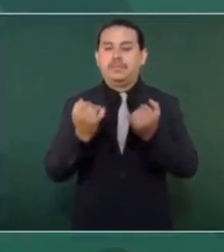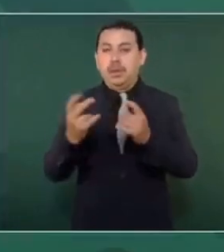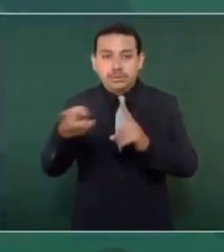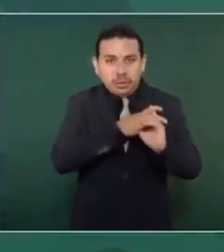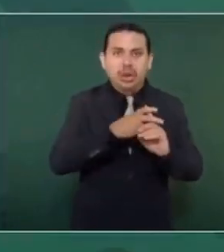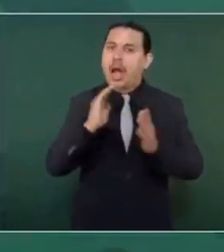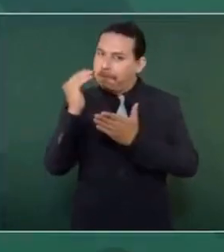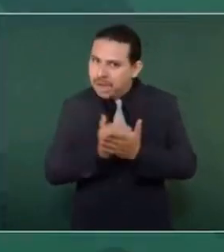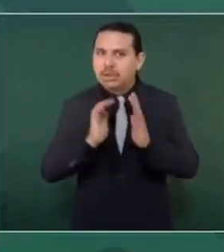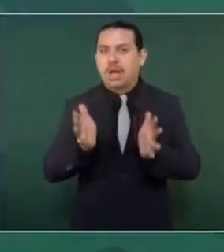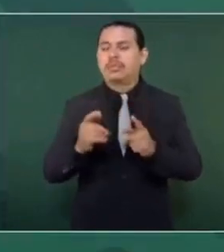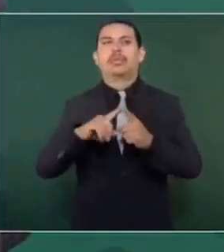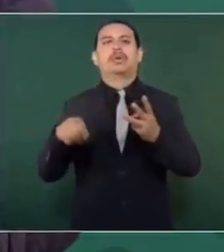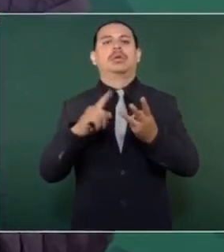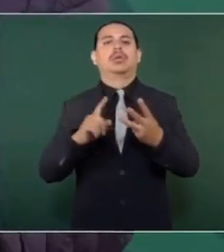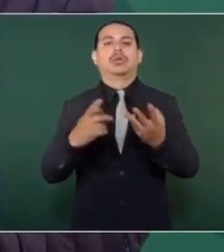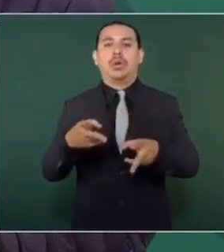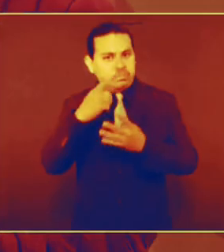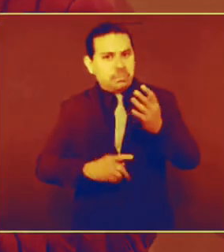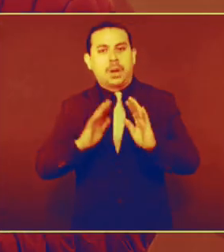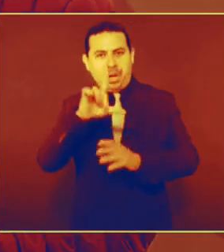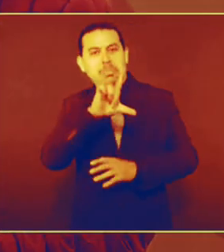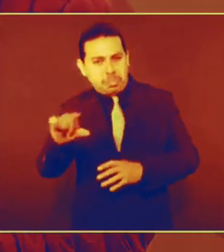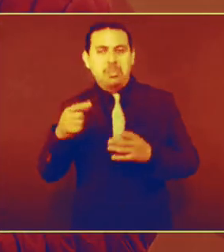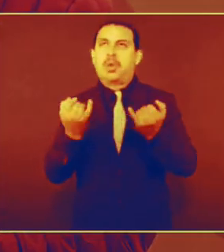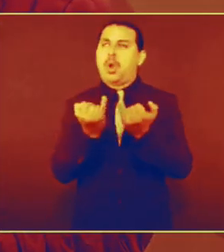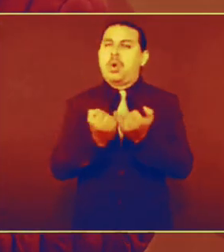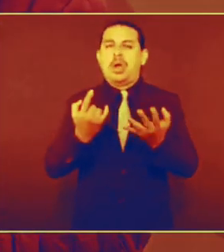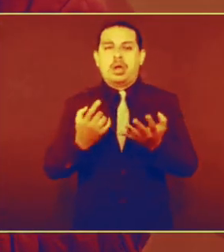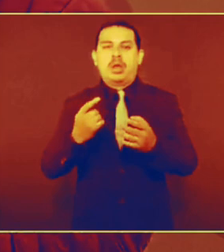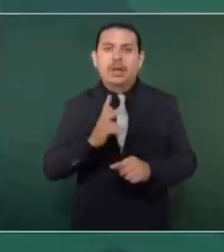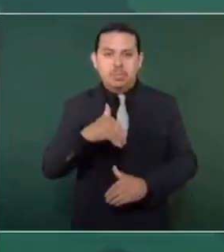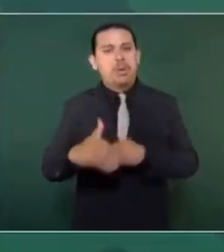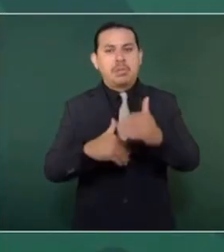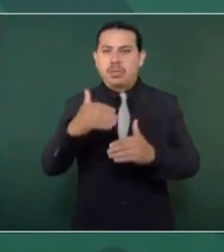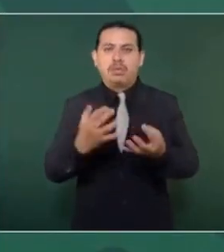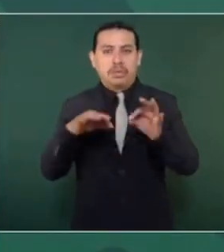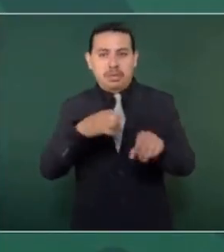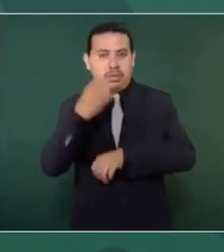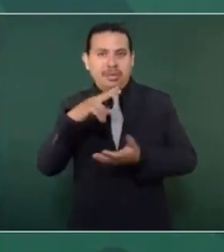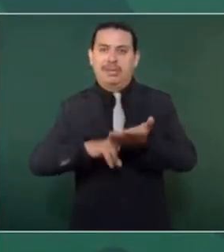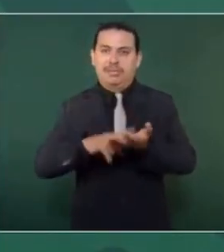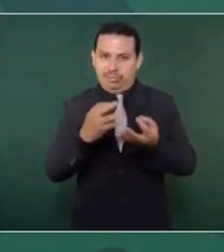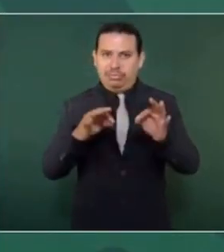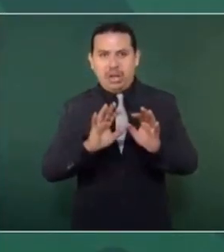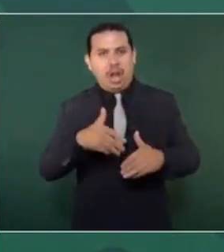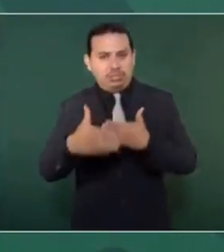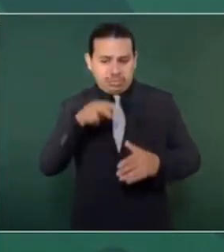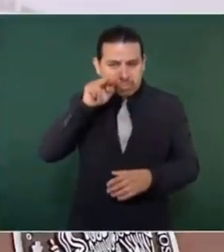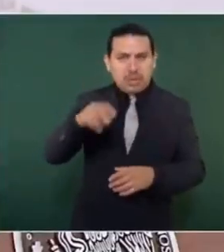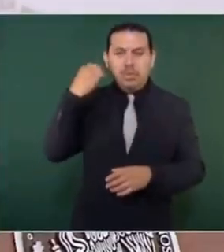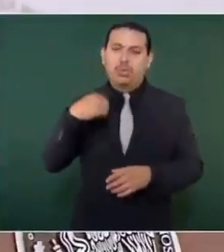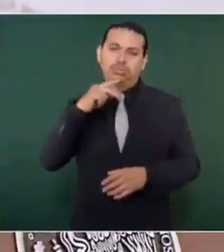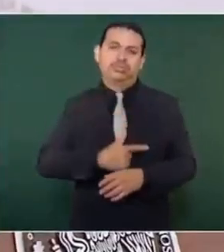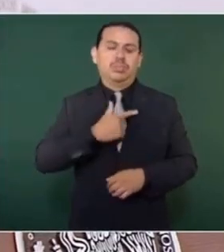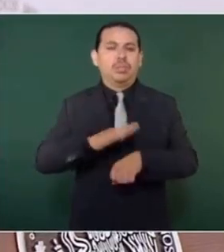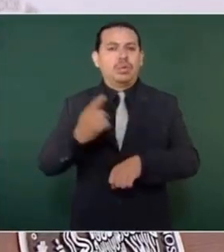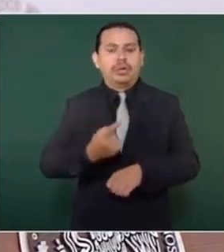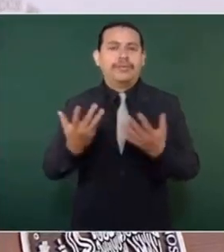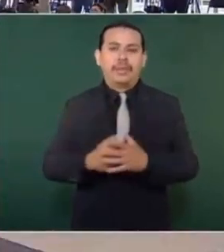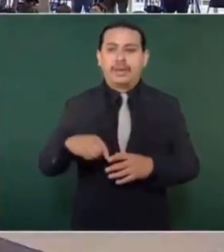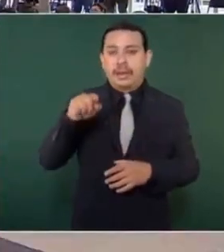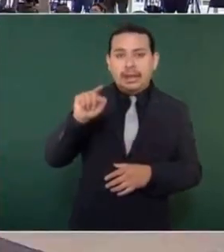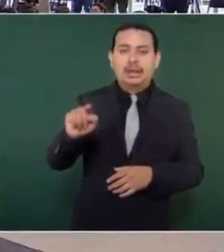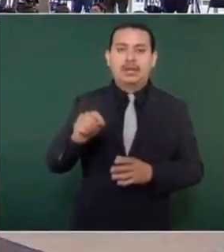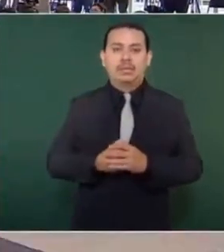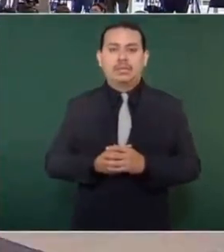secuestro. Lo mismo en robos. Lo mismo en feminicidios. En el caso de Oaxaca, me da gusto de